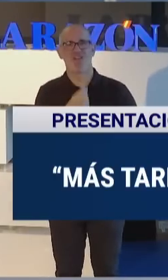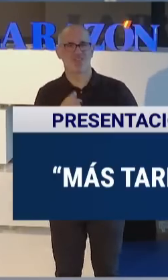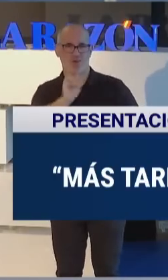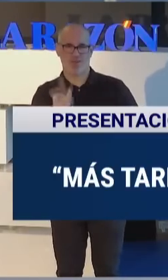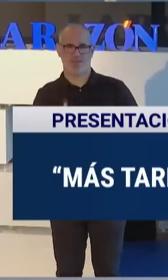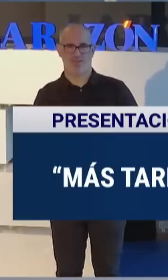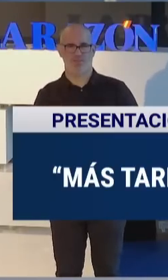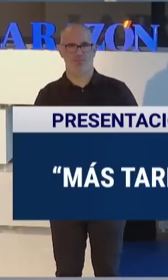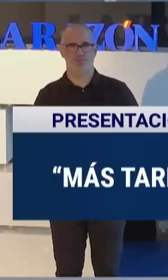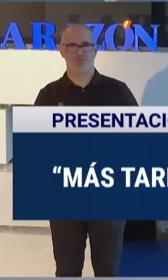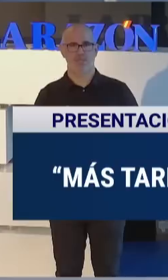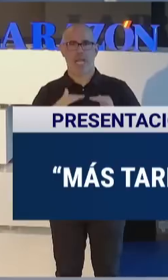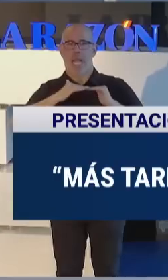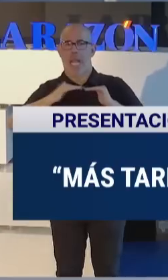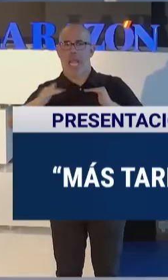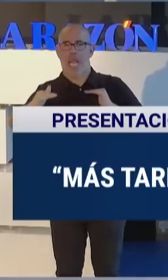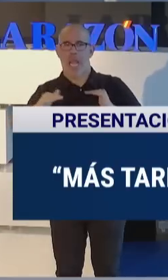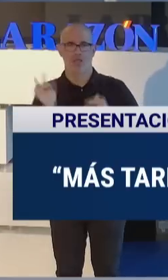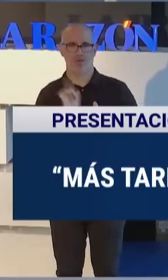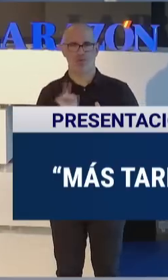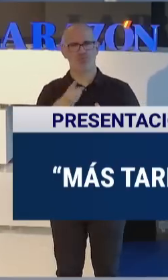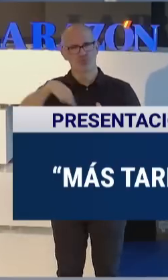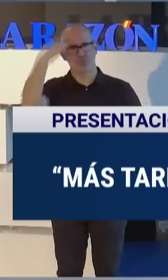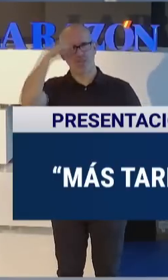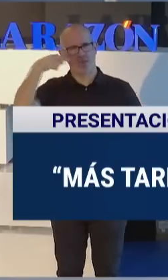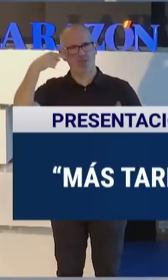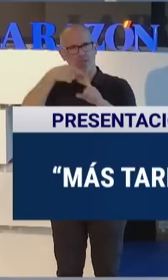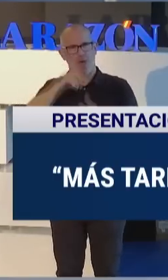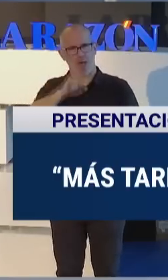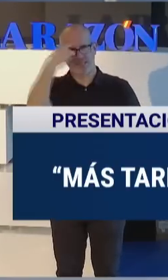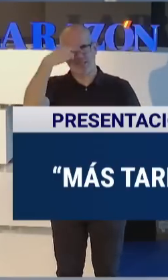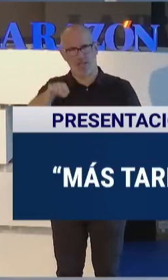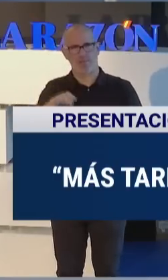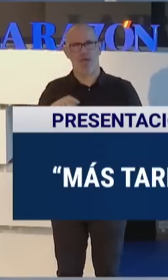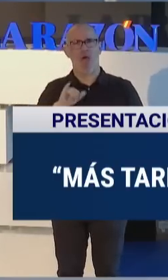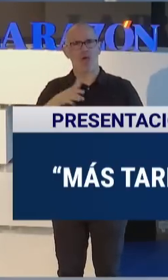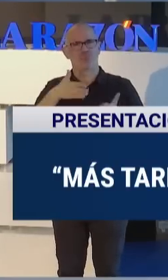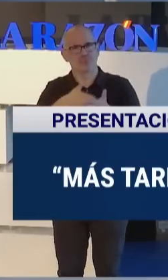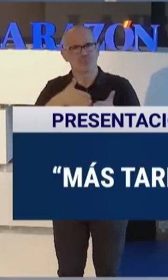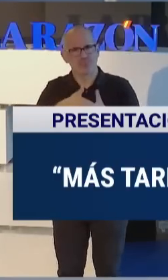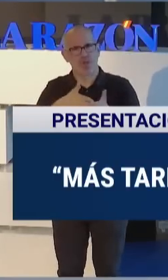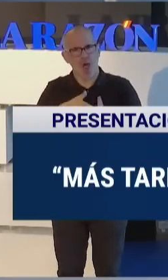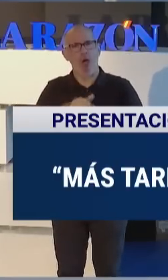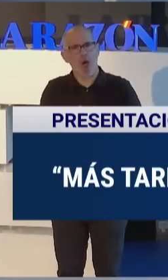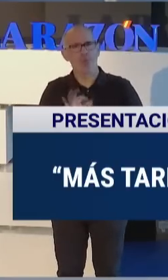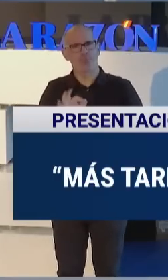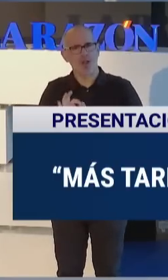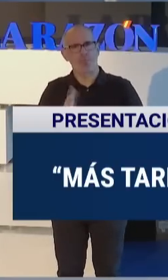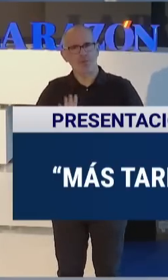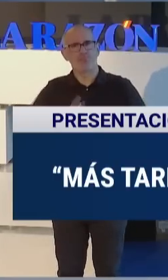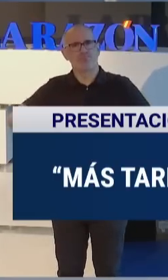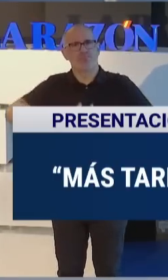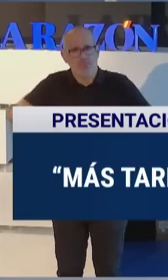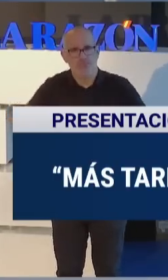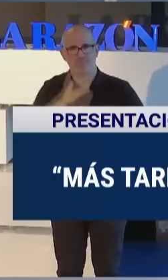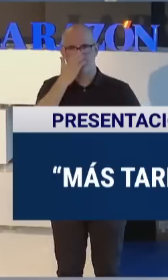uniforme. O sea, ustedes saben a dónde quieren ir. En el medio hay escollos. No solo hay escollos, digamos, que